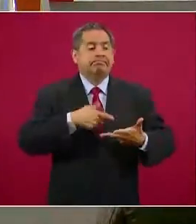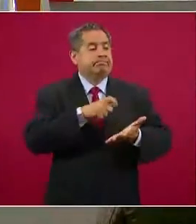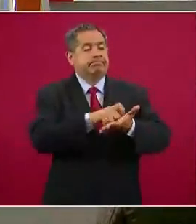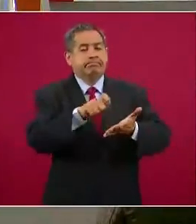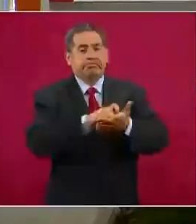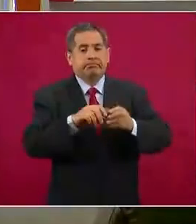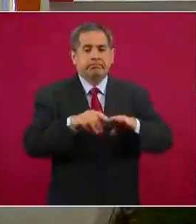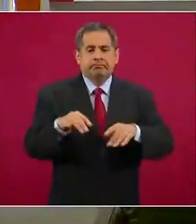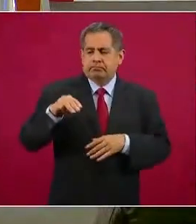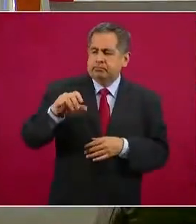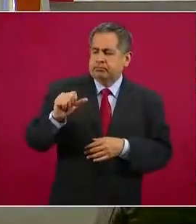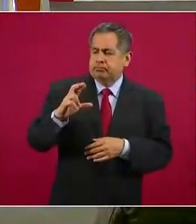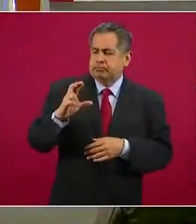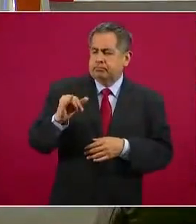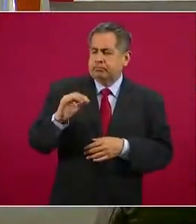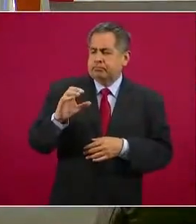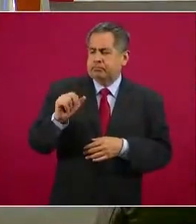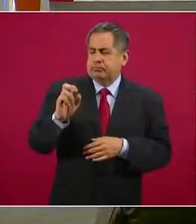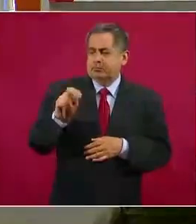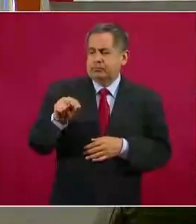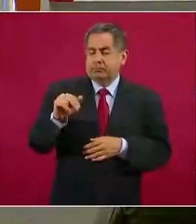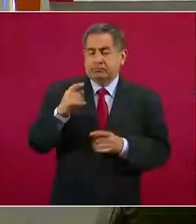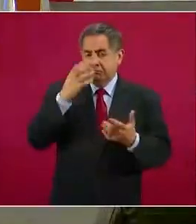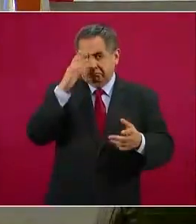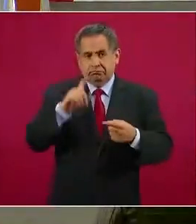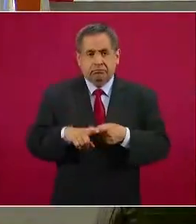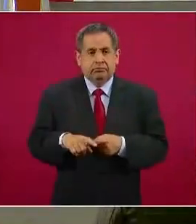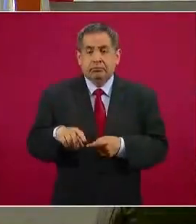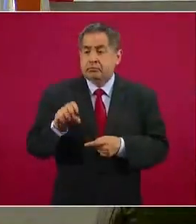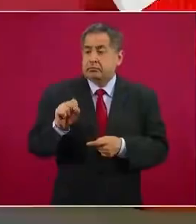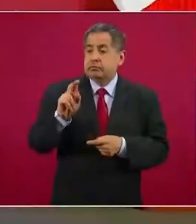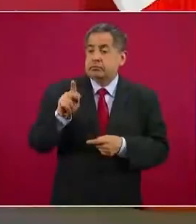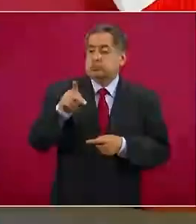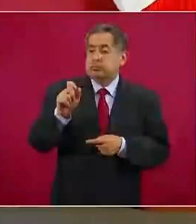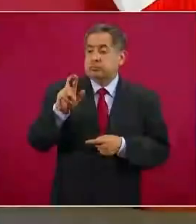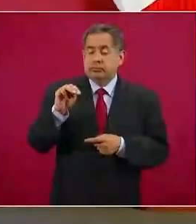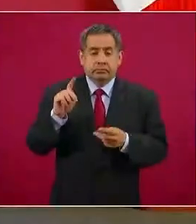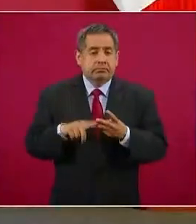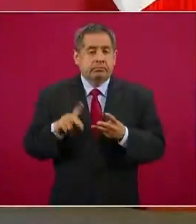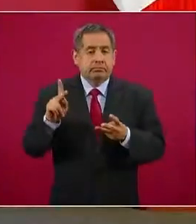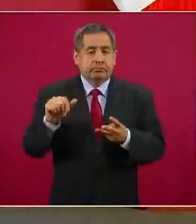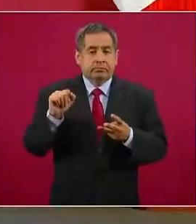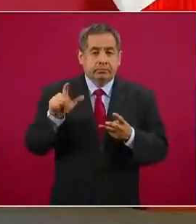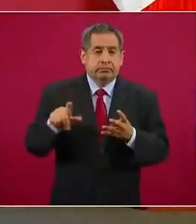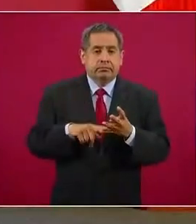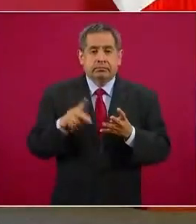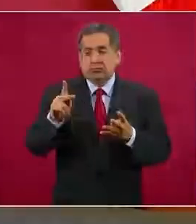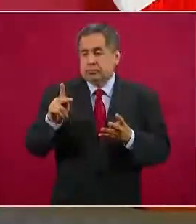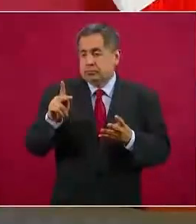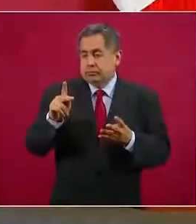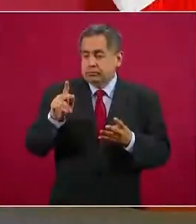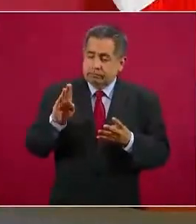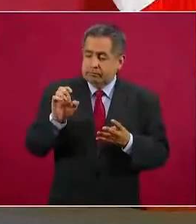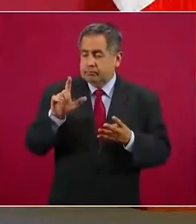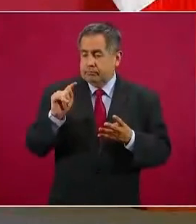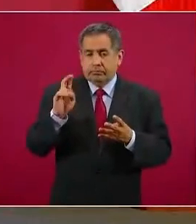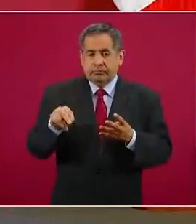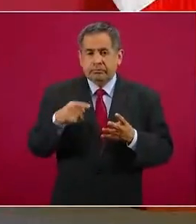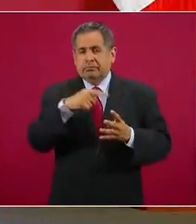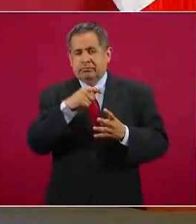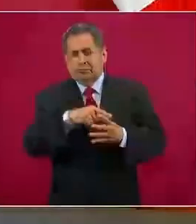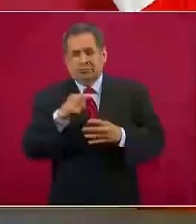Mari Carmen Cortés, no sé de dónde sea. Leo Zuckerman, Pascal Beltrán del Río. Este es de